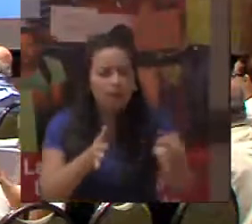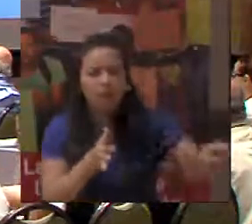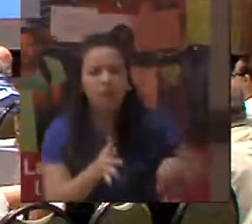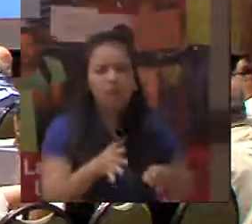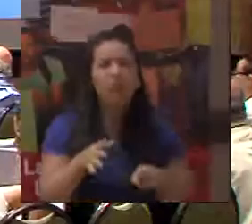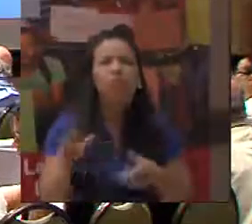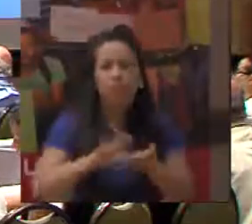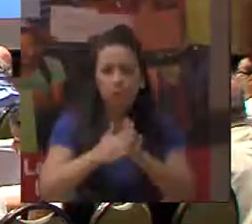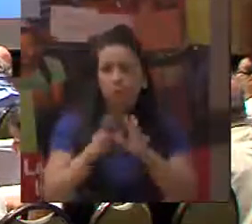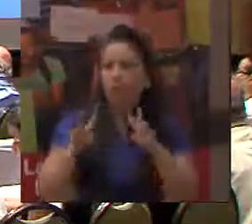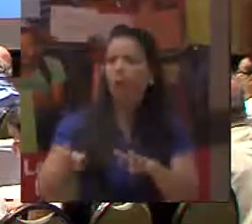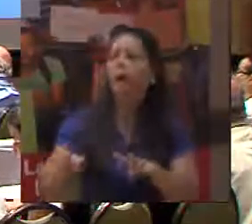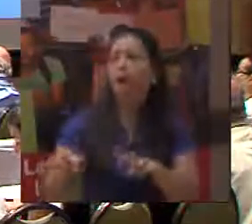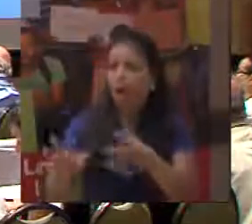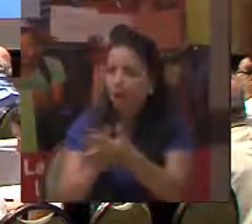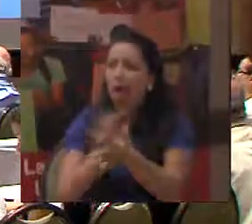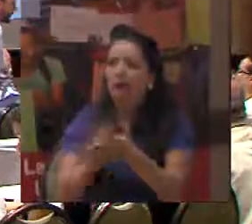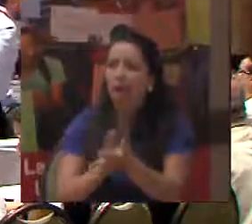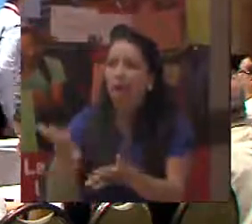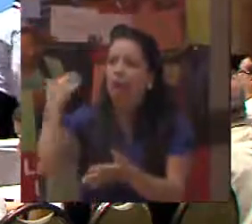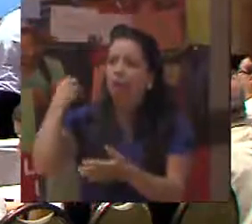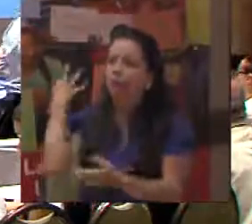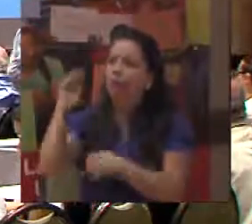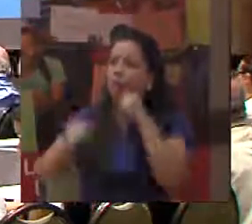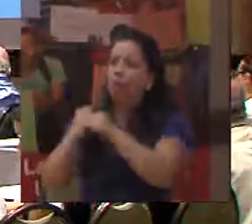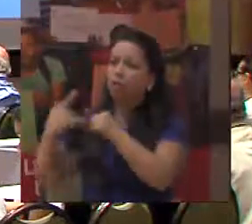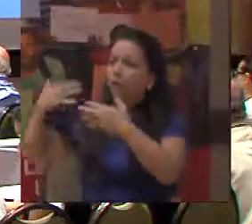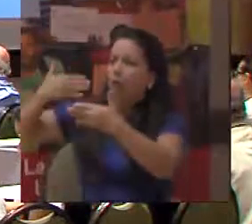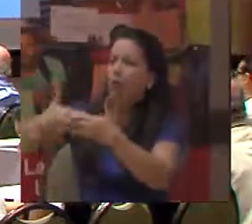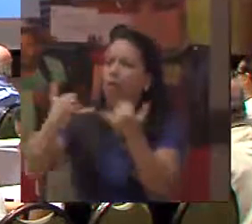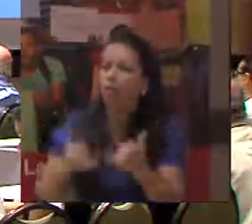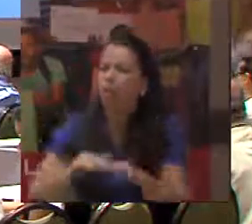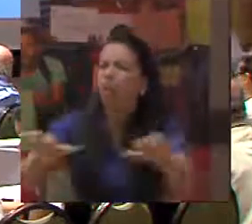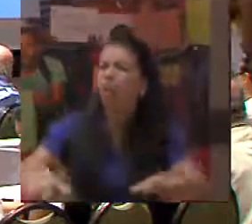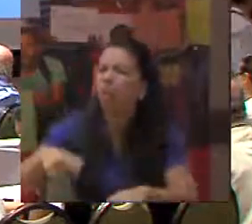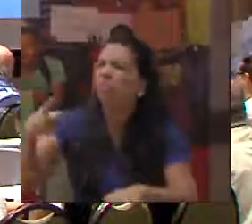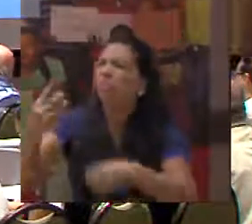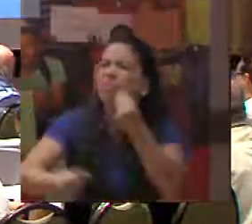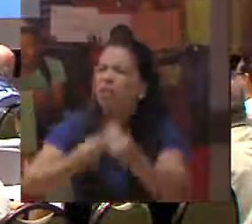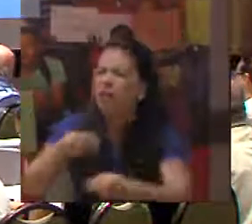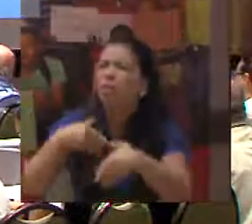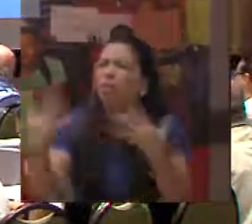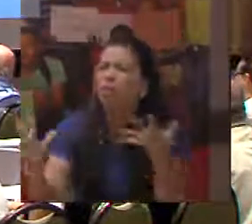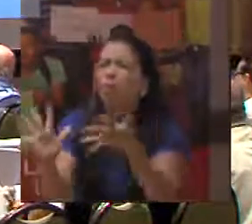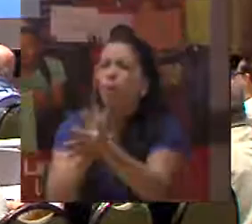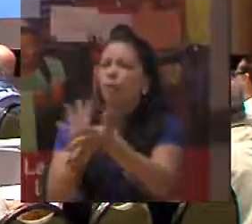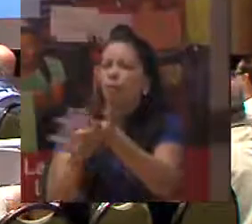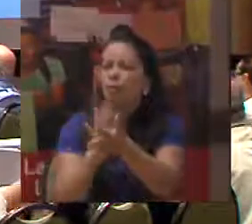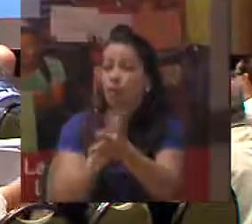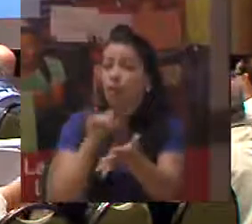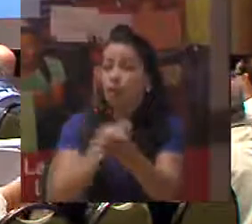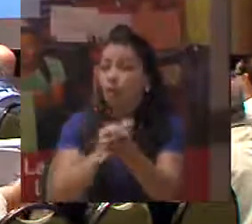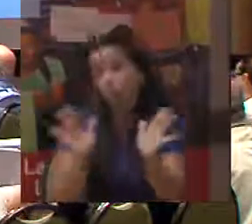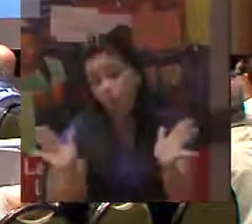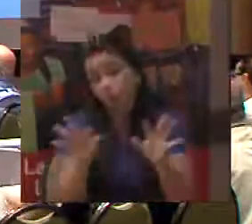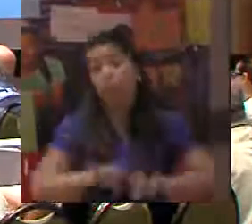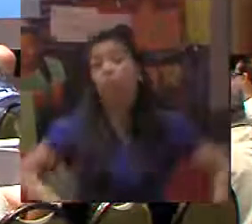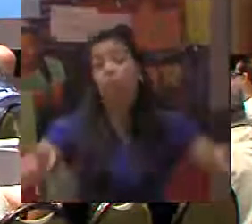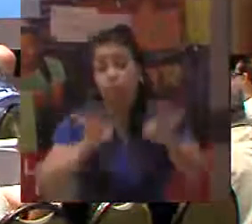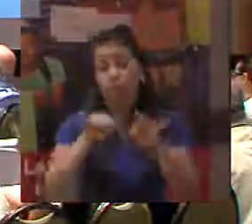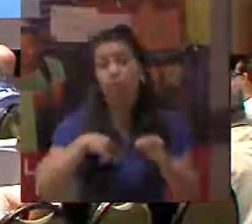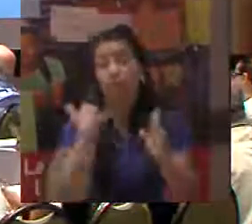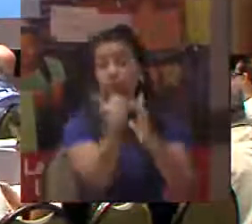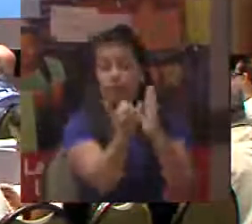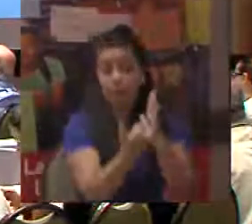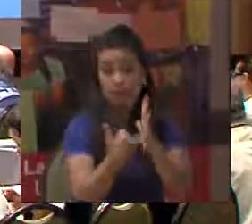conozca y sepa qué es lo que se ha hecho en estos 13 años de posicionamiento de la política de reintegración. Igualmente, tenemos que cumplir con los lineamientos